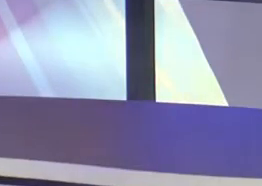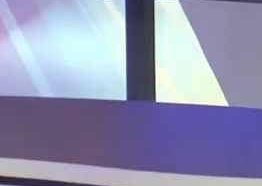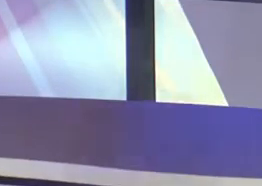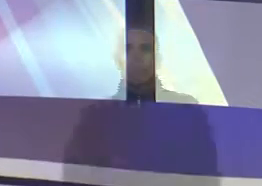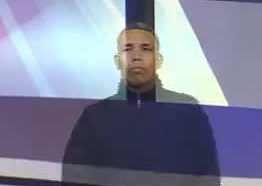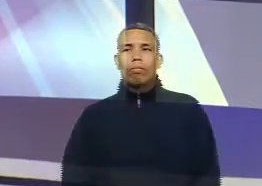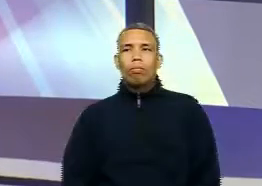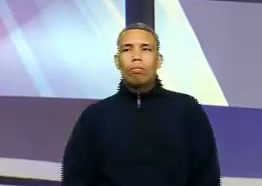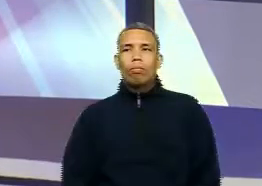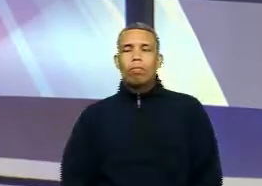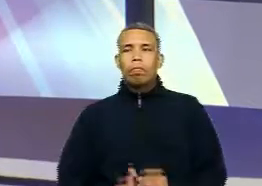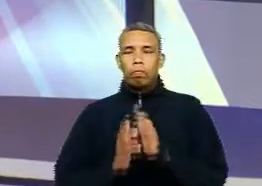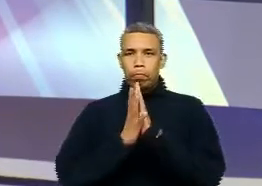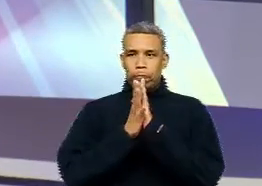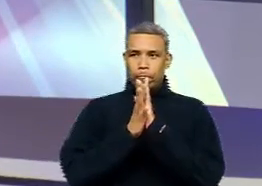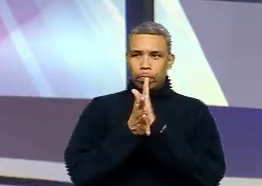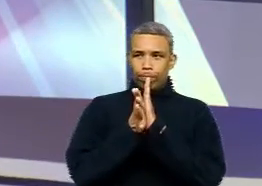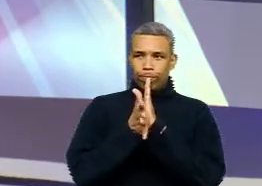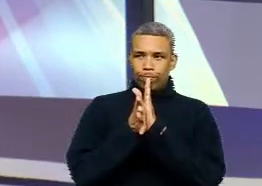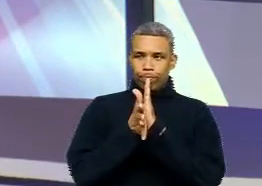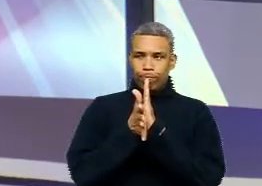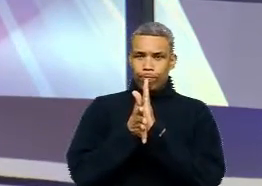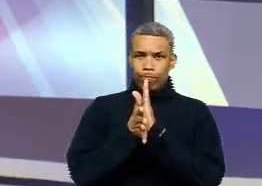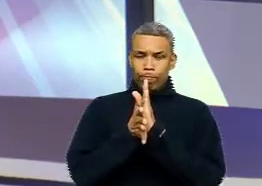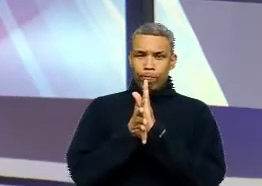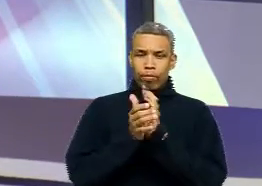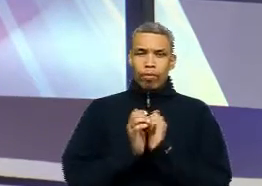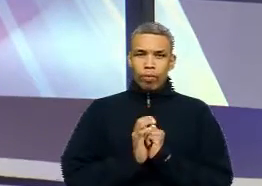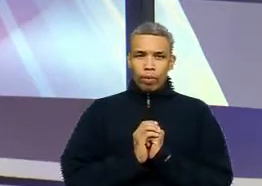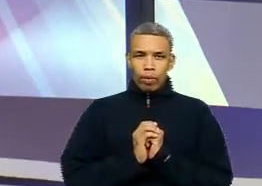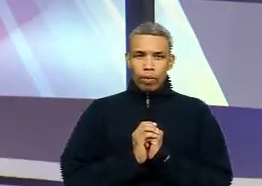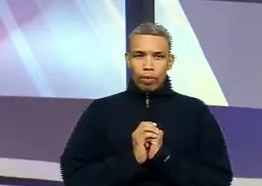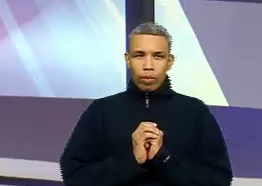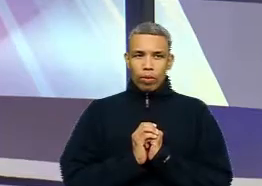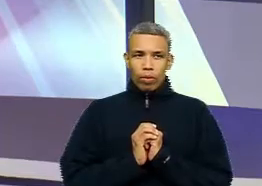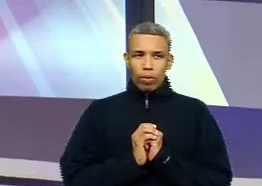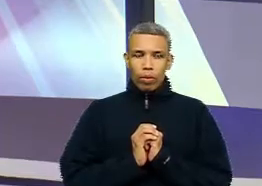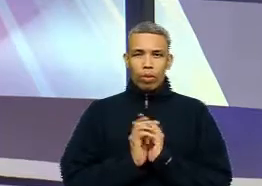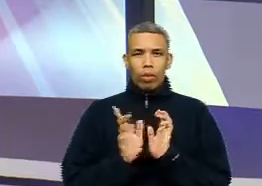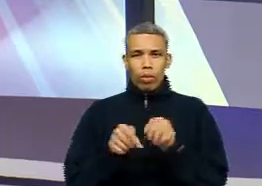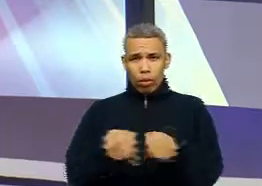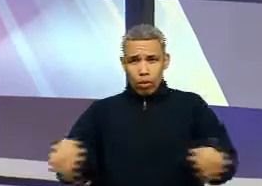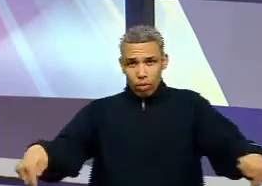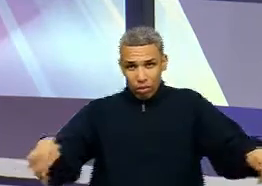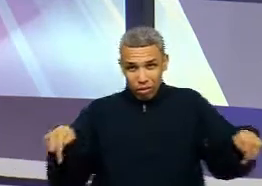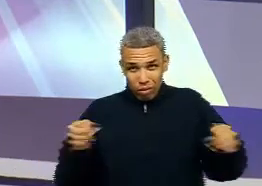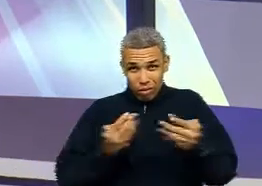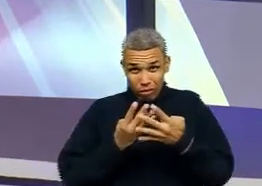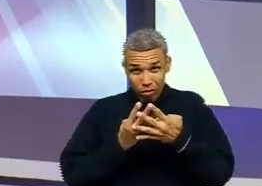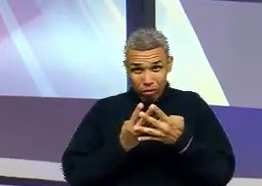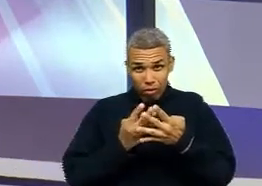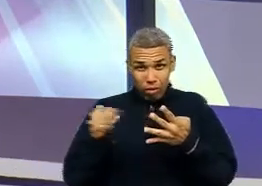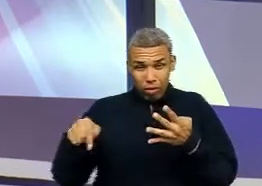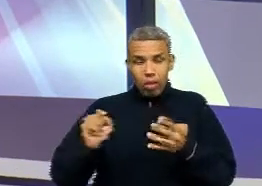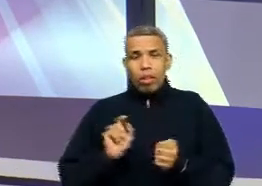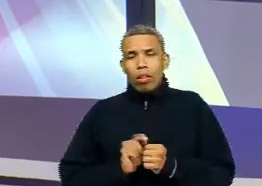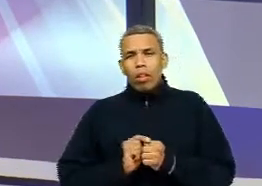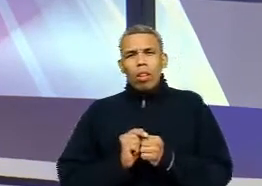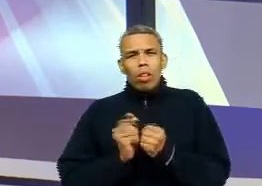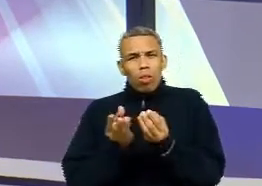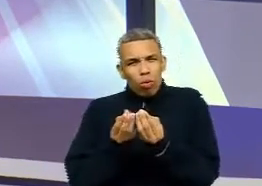Iniciamos con la información. Luego de pesquisas al interior del penal de Barranca Bermeja, miembros del INPEC detuvieron a la enfermera de esta cárcel, al parecer por